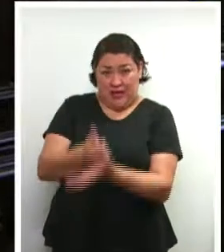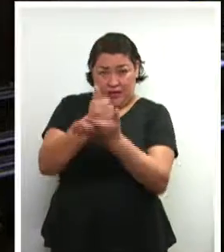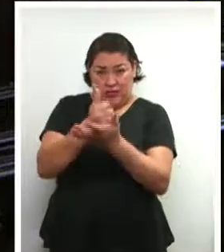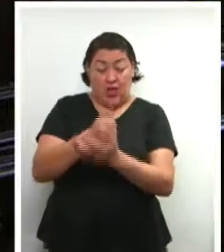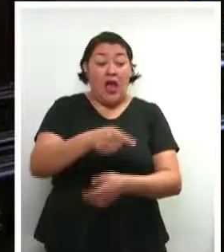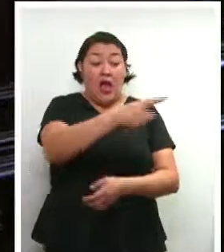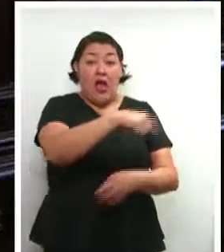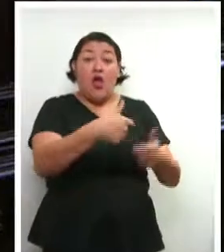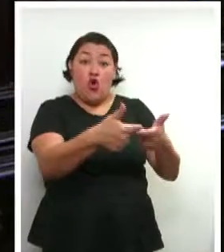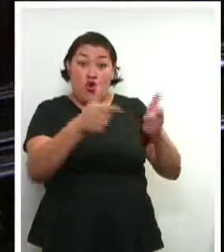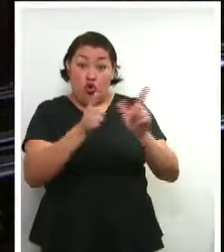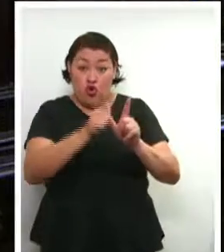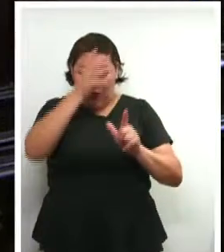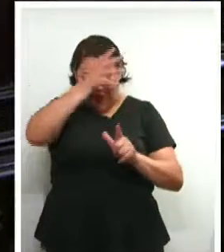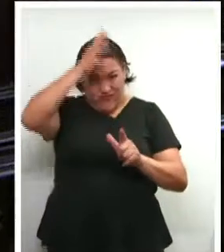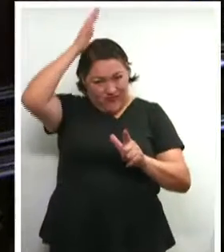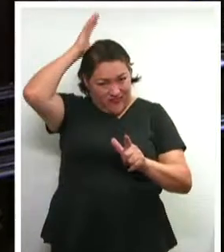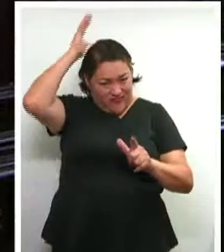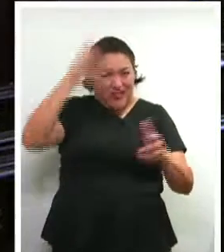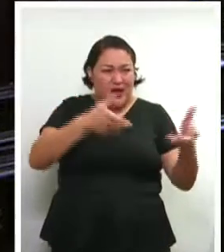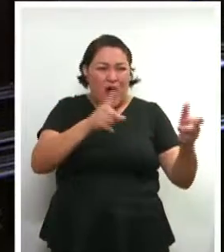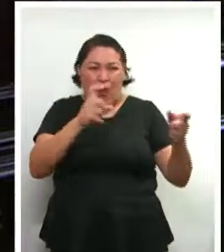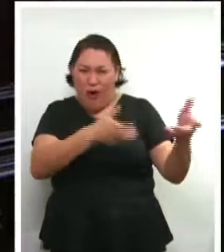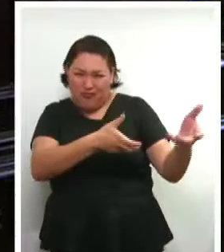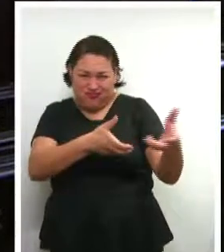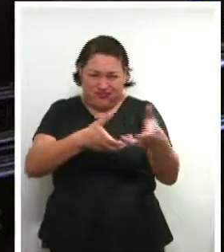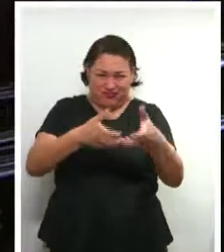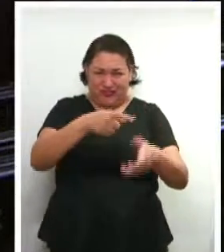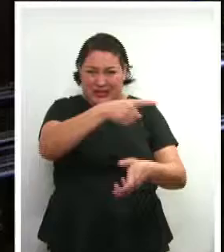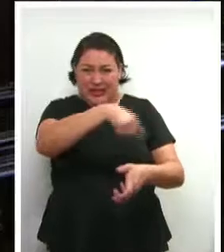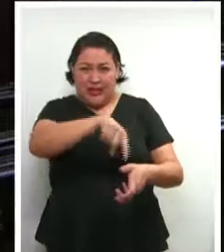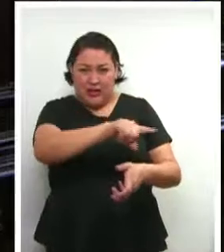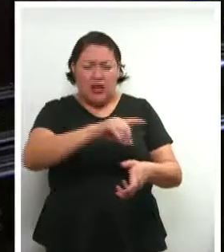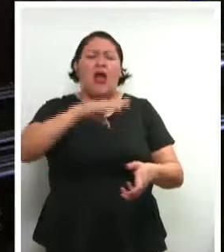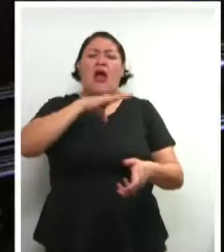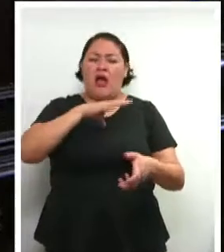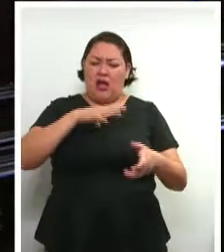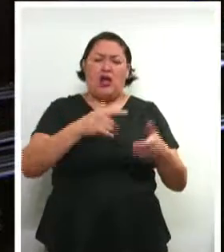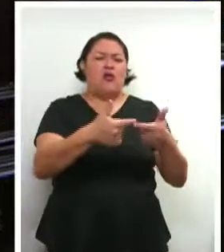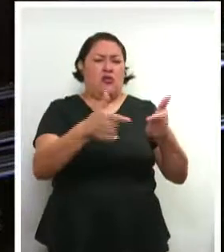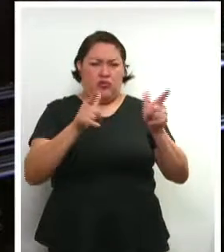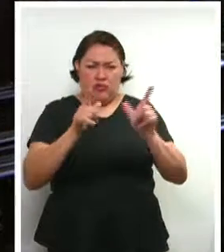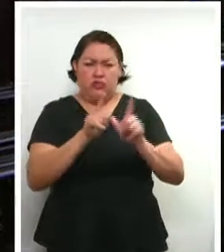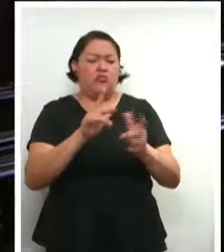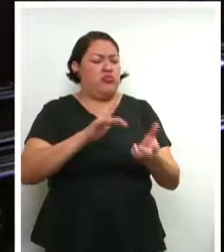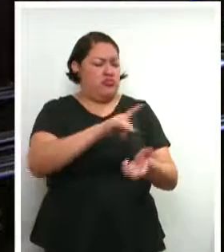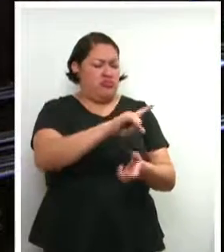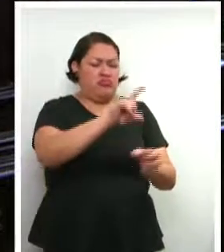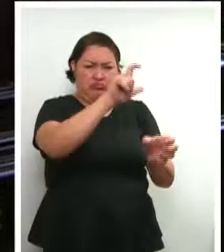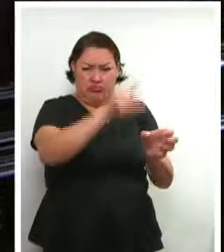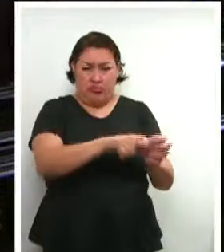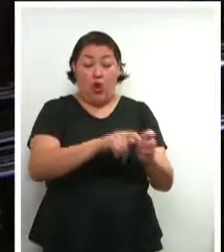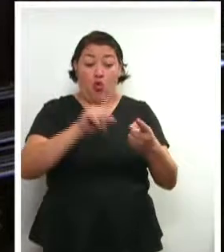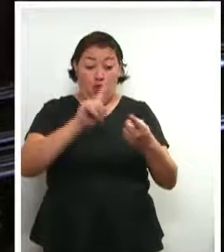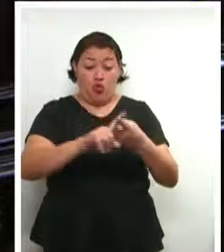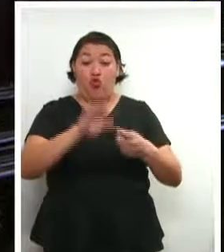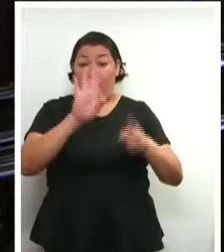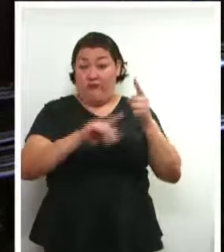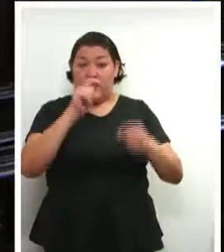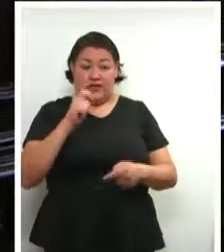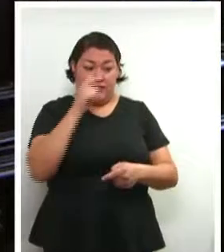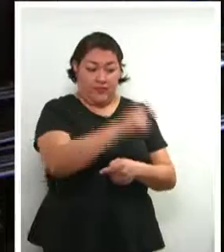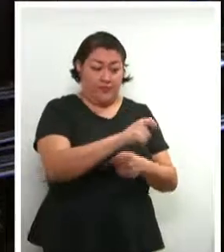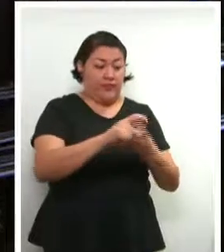bomberos pertenece a un cuerpo titular de acción pública y puede ser de dos tipos, asalariados